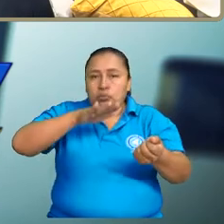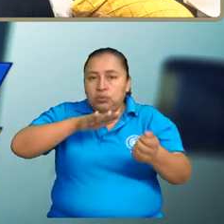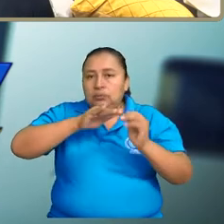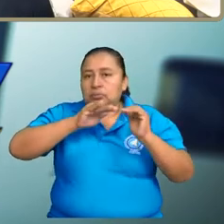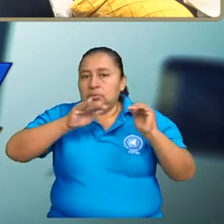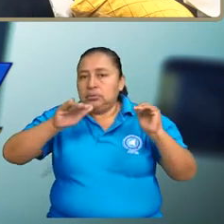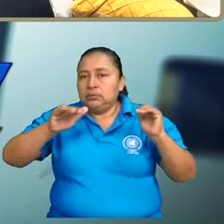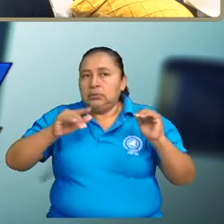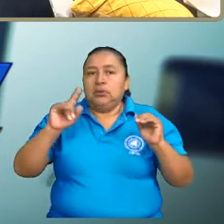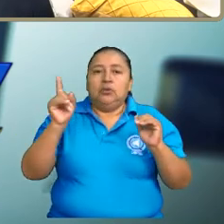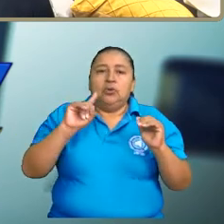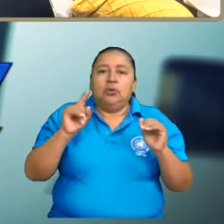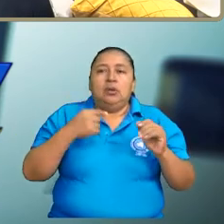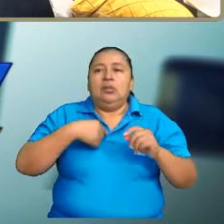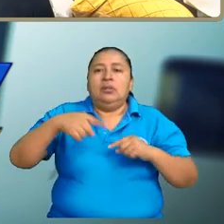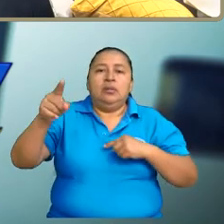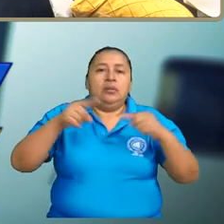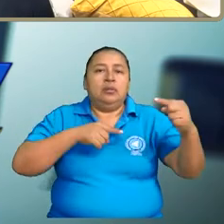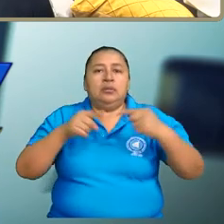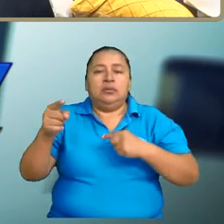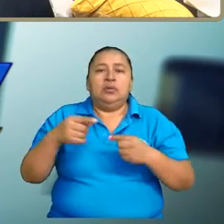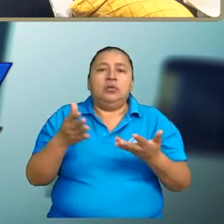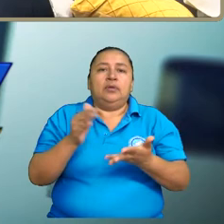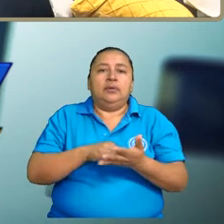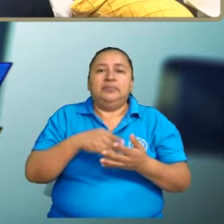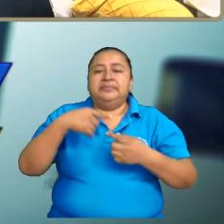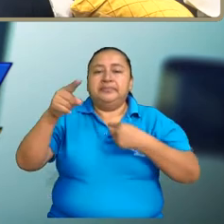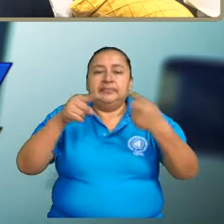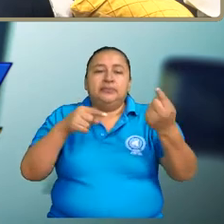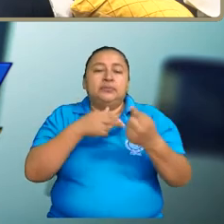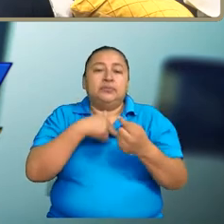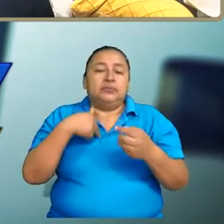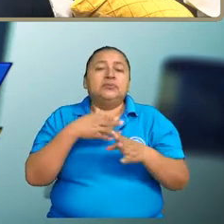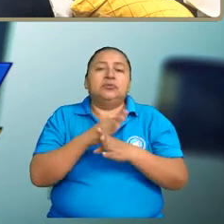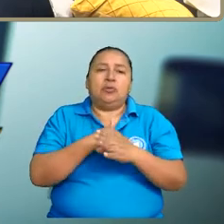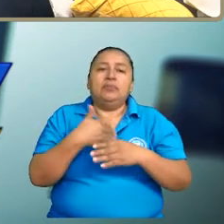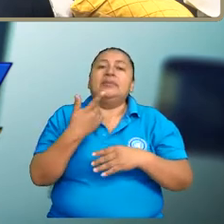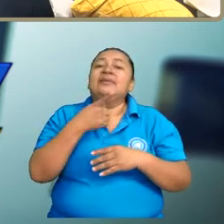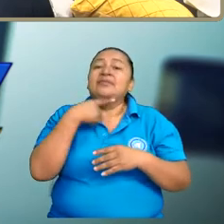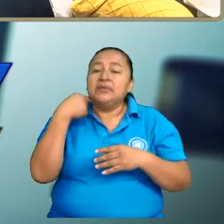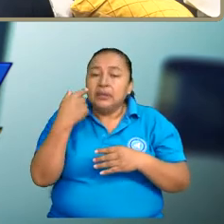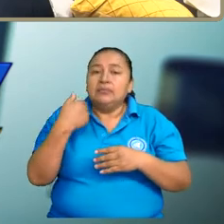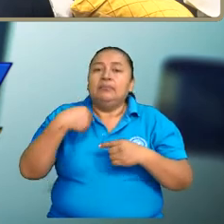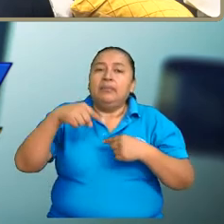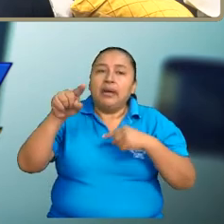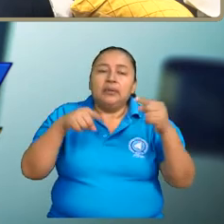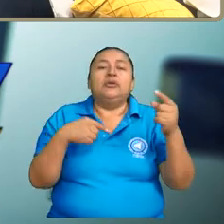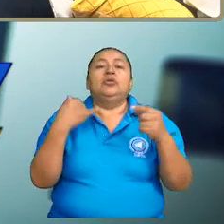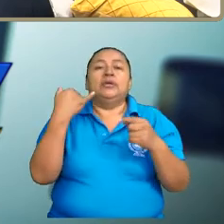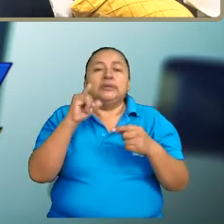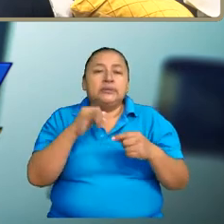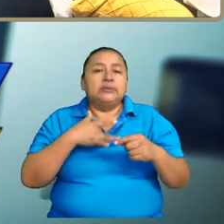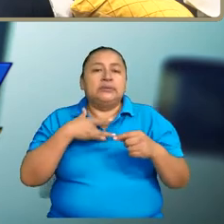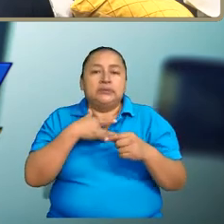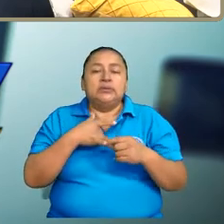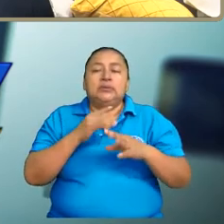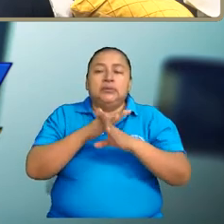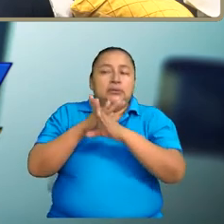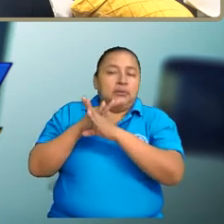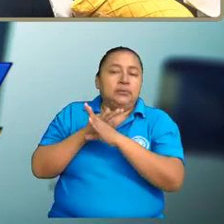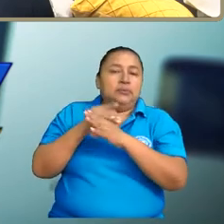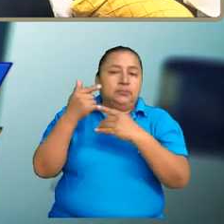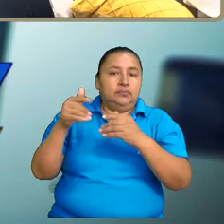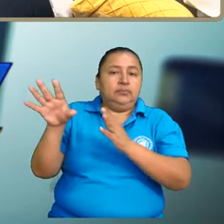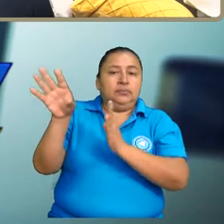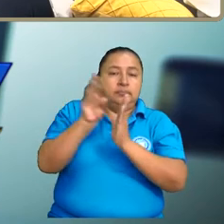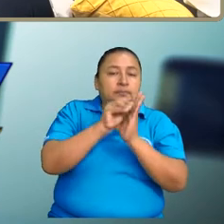no entren y salgan de una manera continua como lo pudieran haber hecho antes, sino que realmente salgan lo estrictamente necesario para evitar